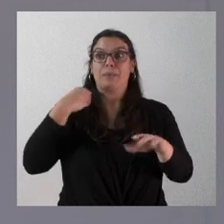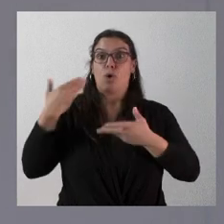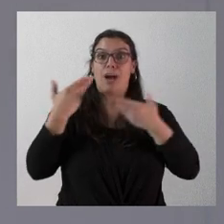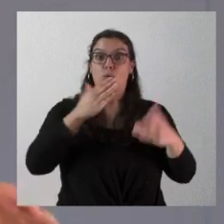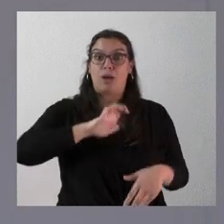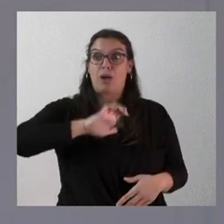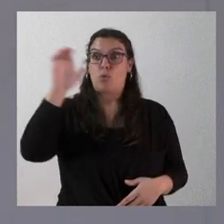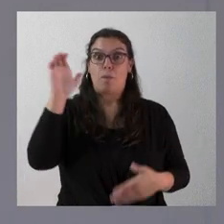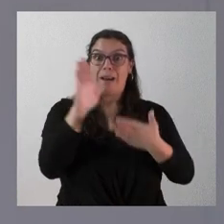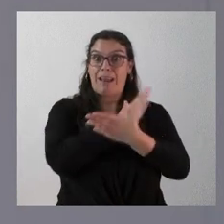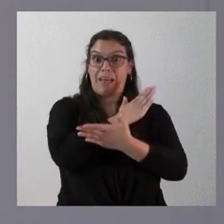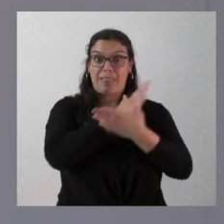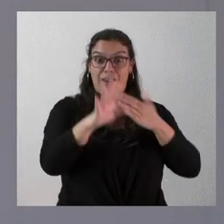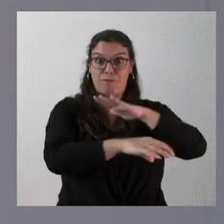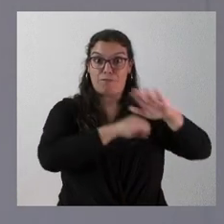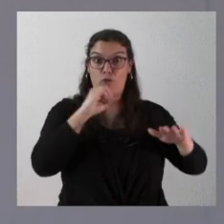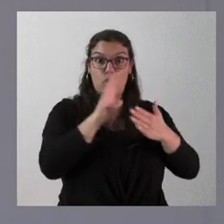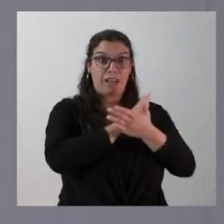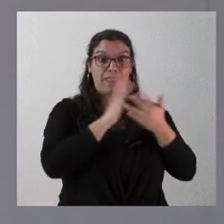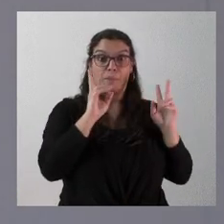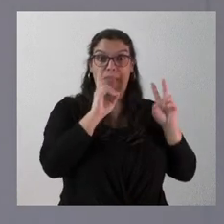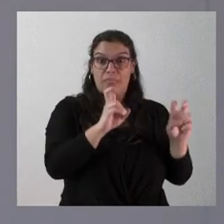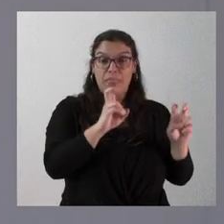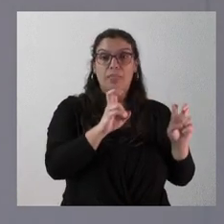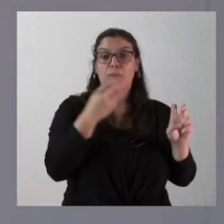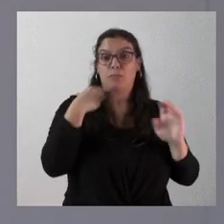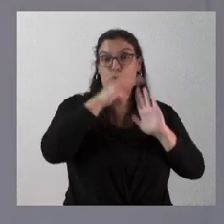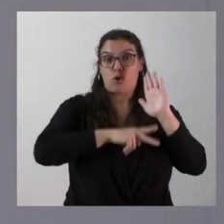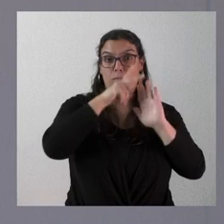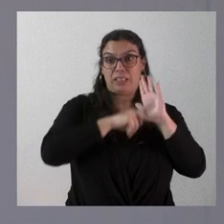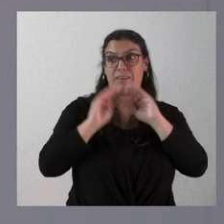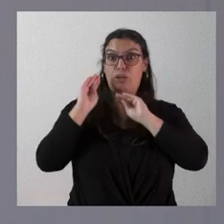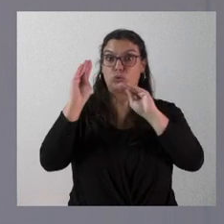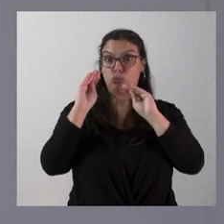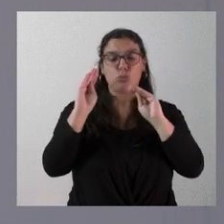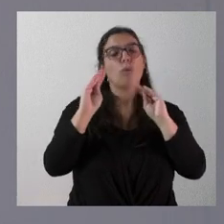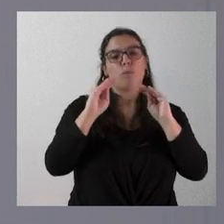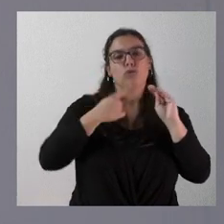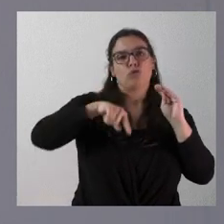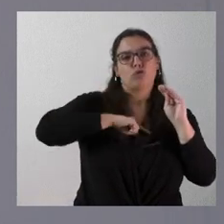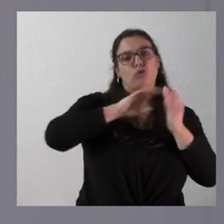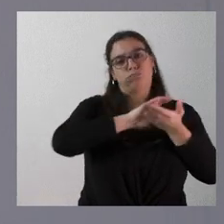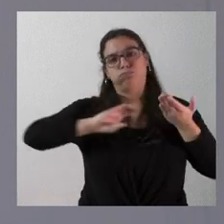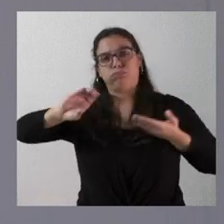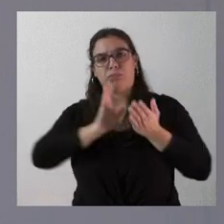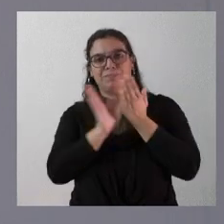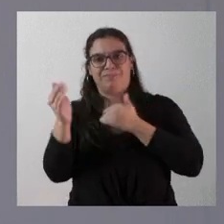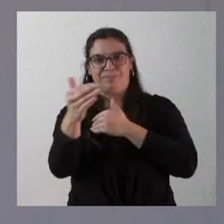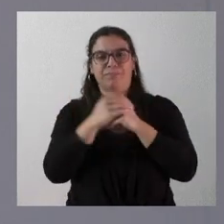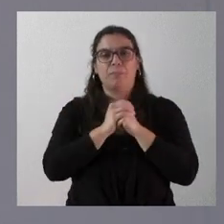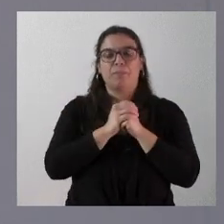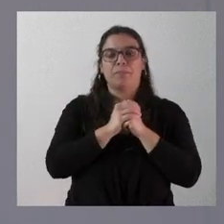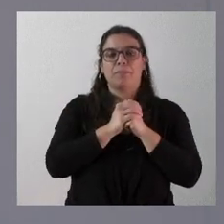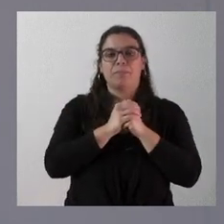con estos fondos europeos inicialmente disponible la normativa de carácter comunitario se trata de titulares de explotaciones